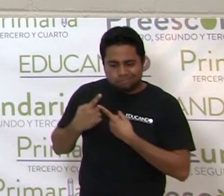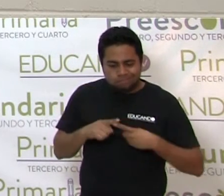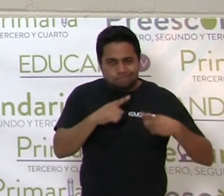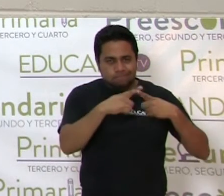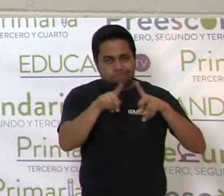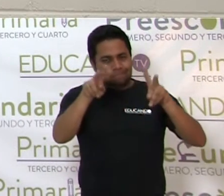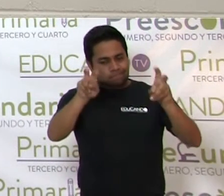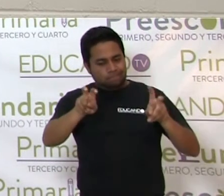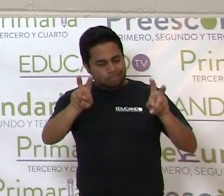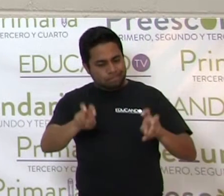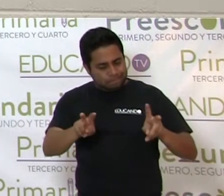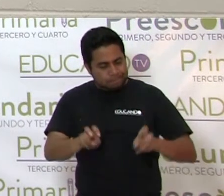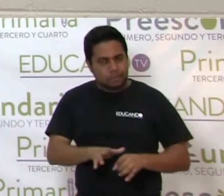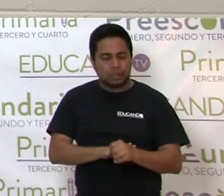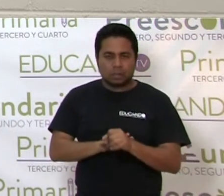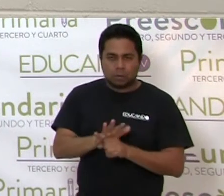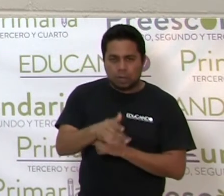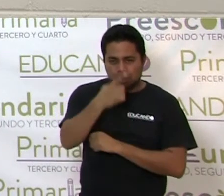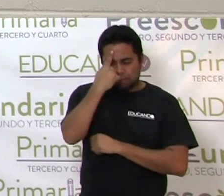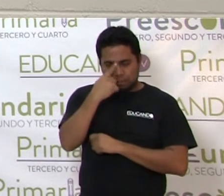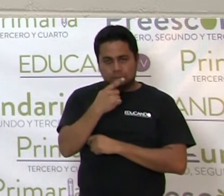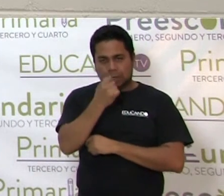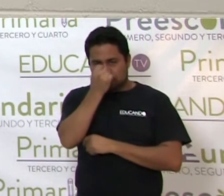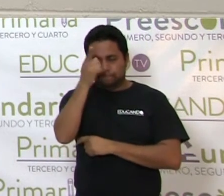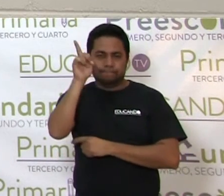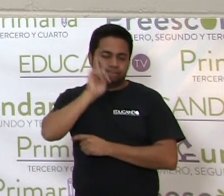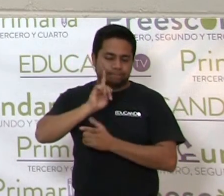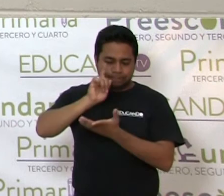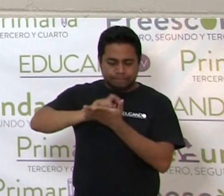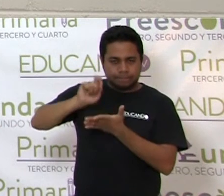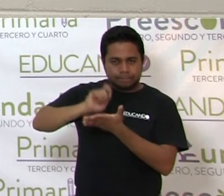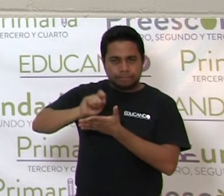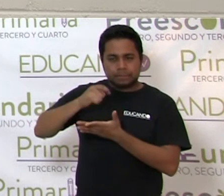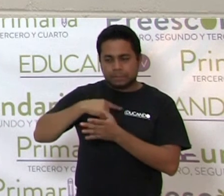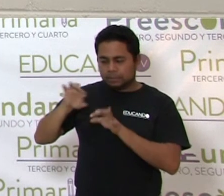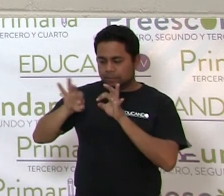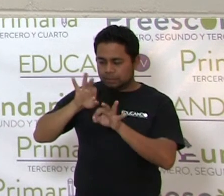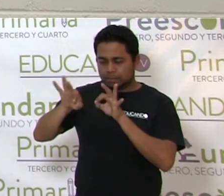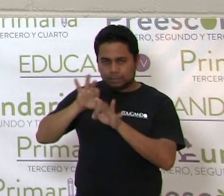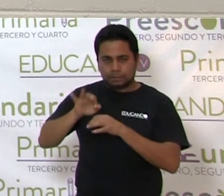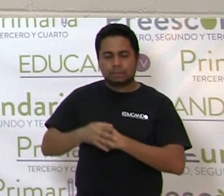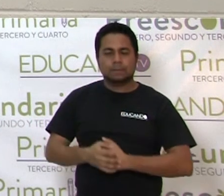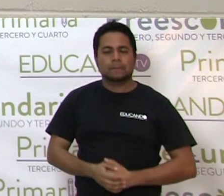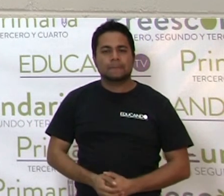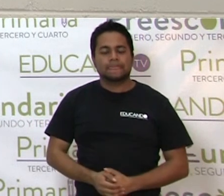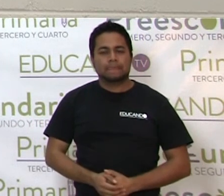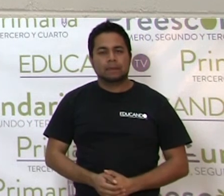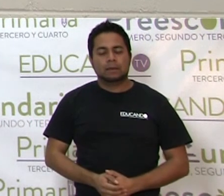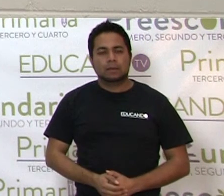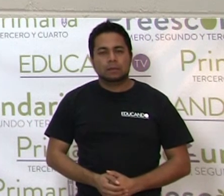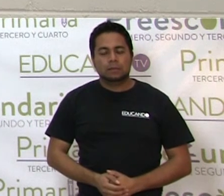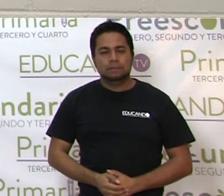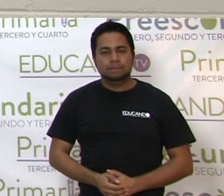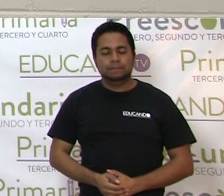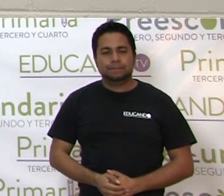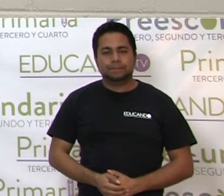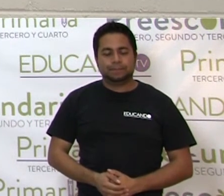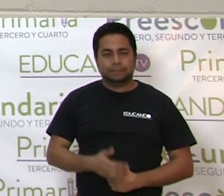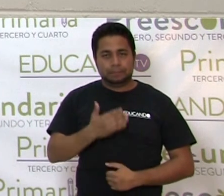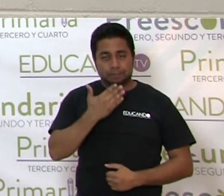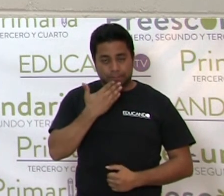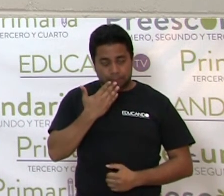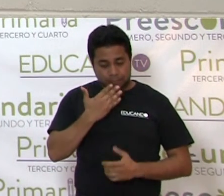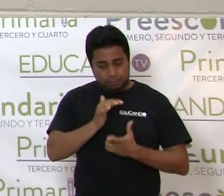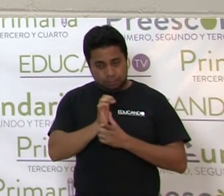los títulos de las autoras que voy a recopilar. Y entonces, una